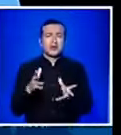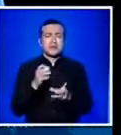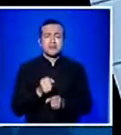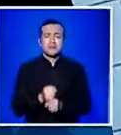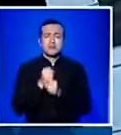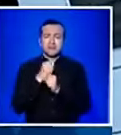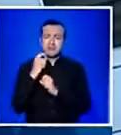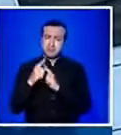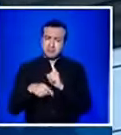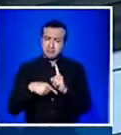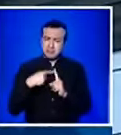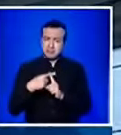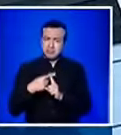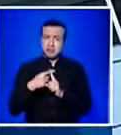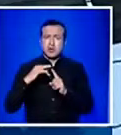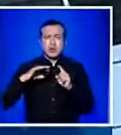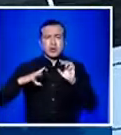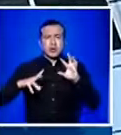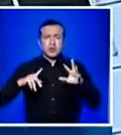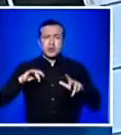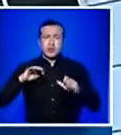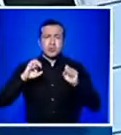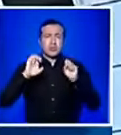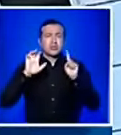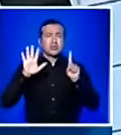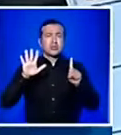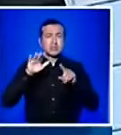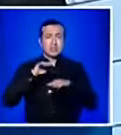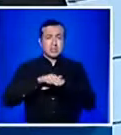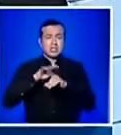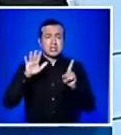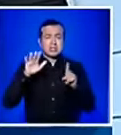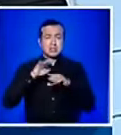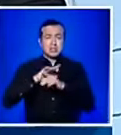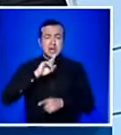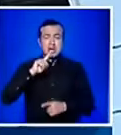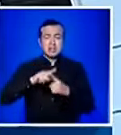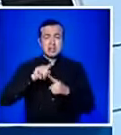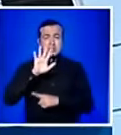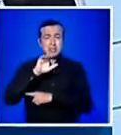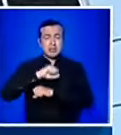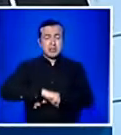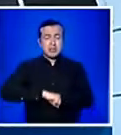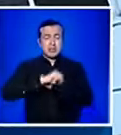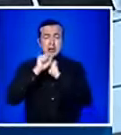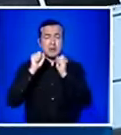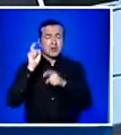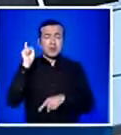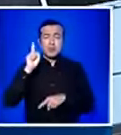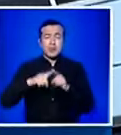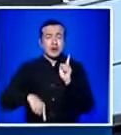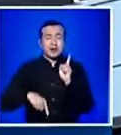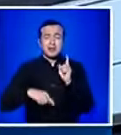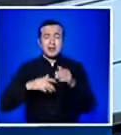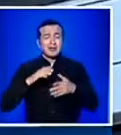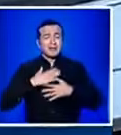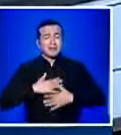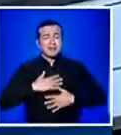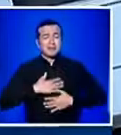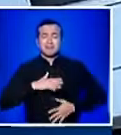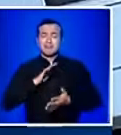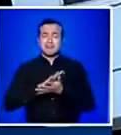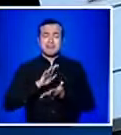Incluso hay robos aquí desde las 6 de la tarde hasta las 5 de la mañana. No se puede uno circular tranquilamente. Por